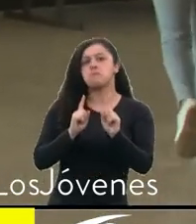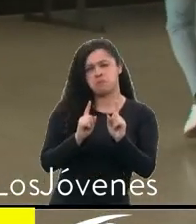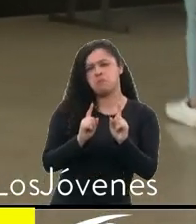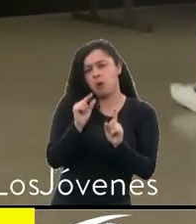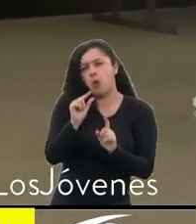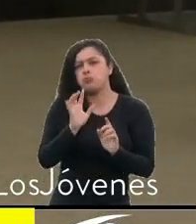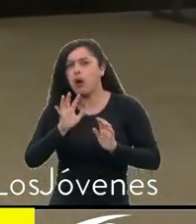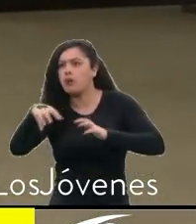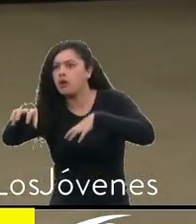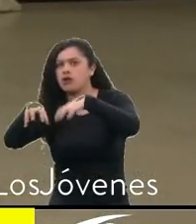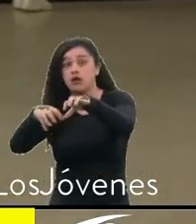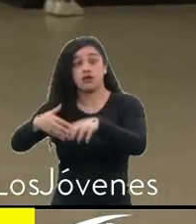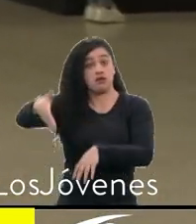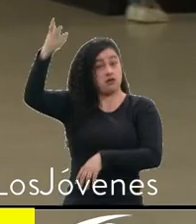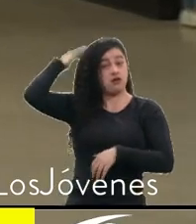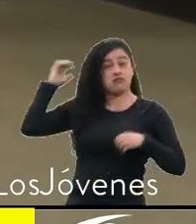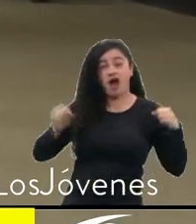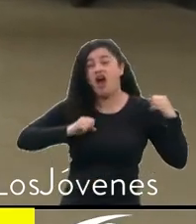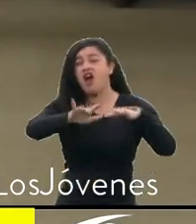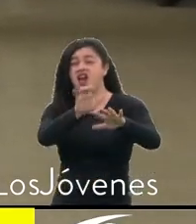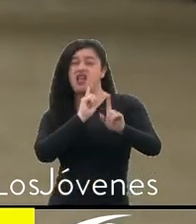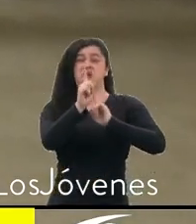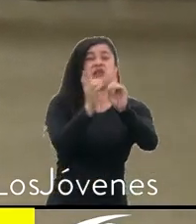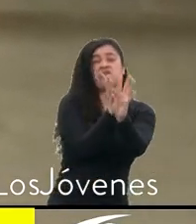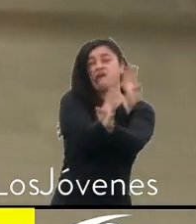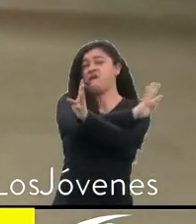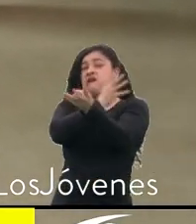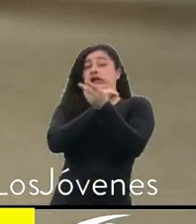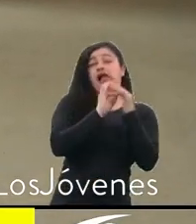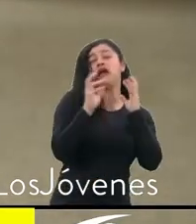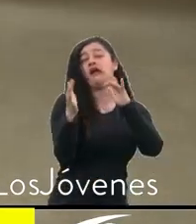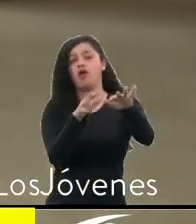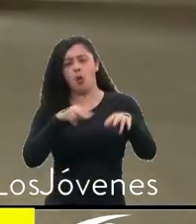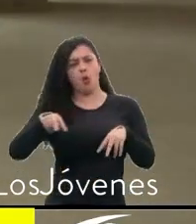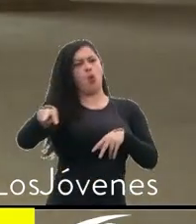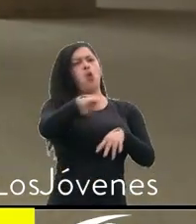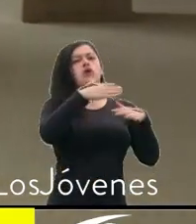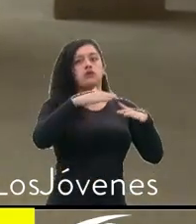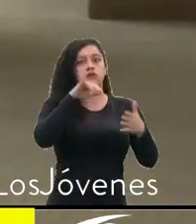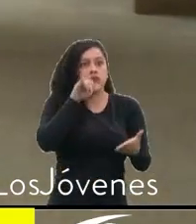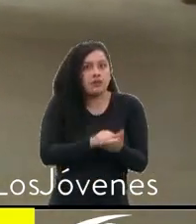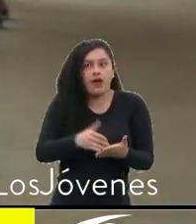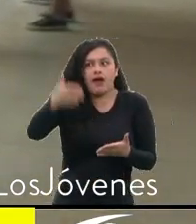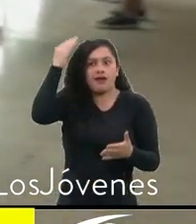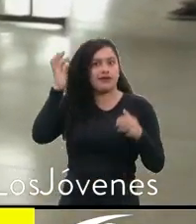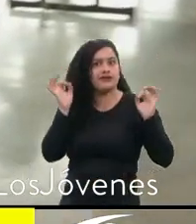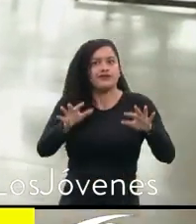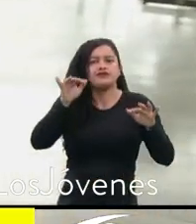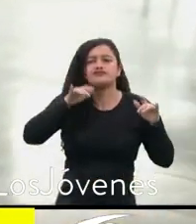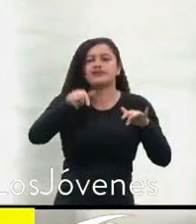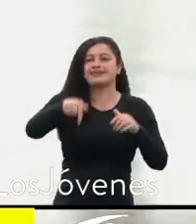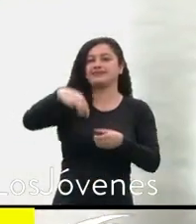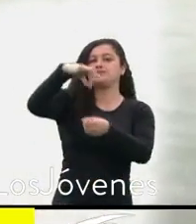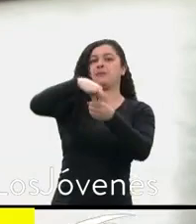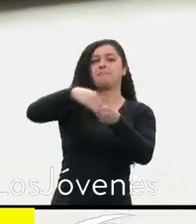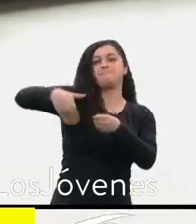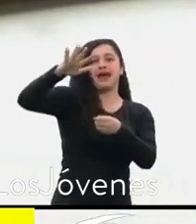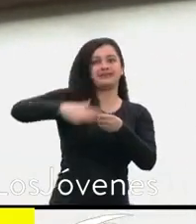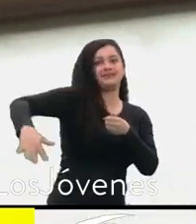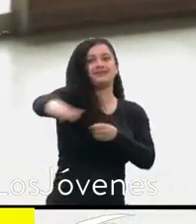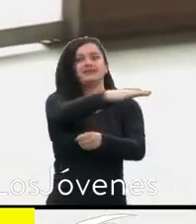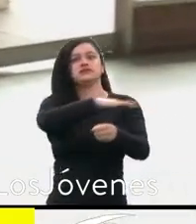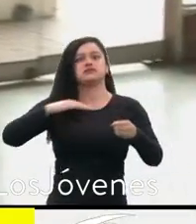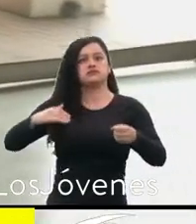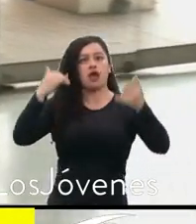de jóvenes hace algunos meses durante las jornadas del paro nacional, y es el ejemplo que le dan los adultos a sus hijos. Por eso a esta hora